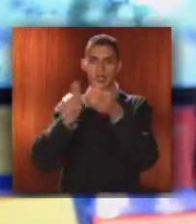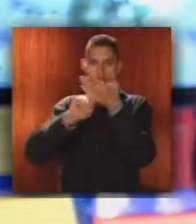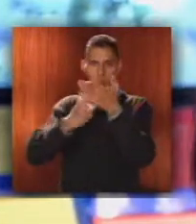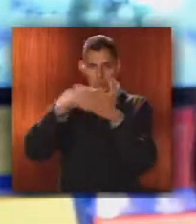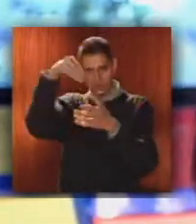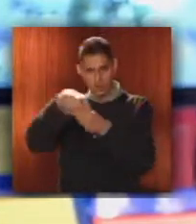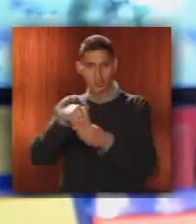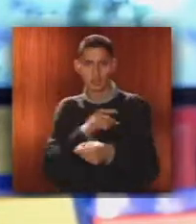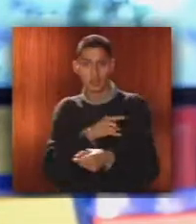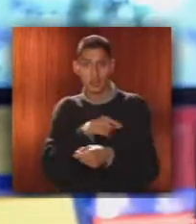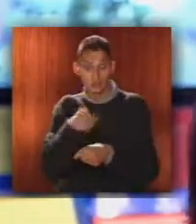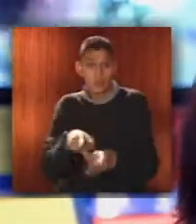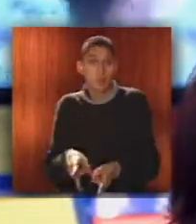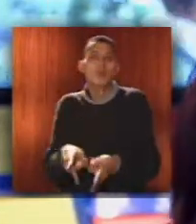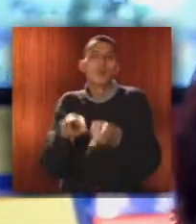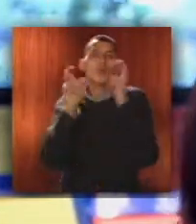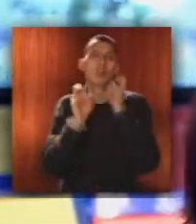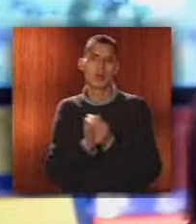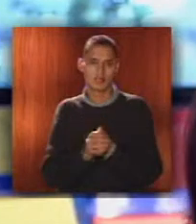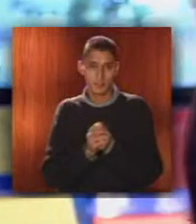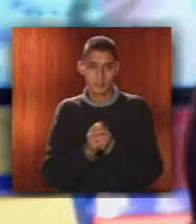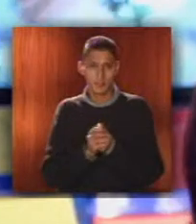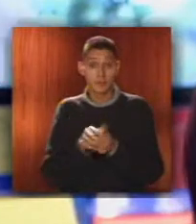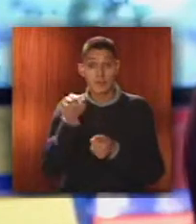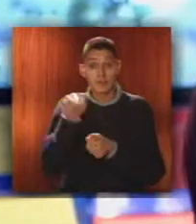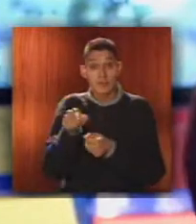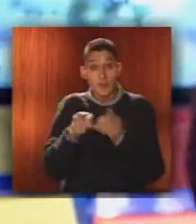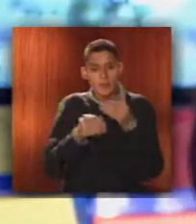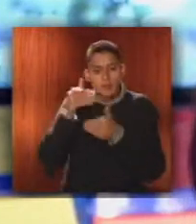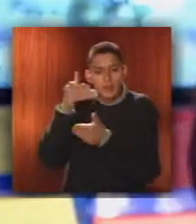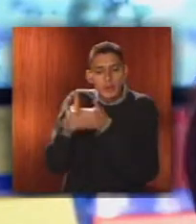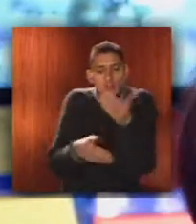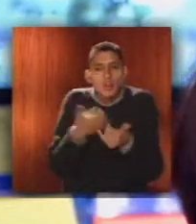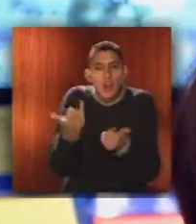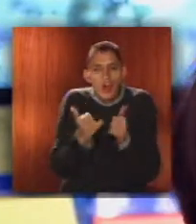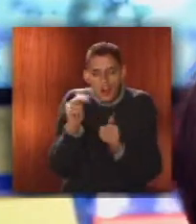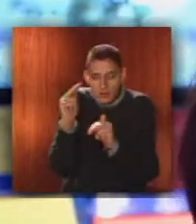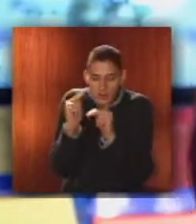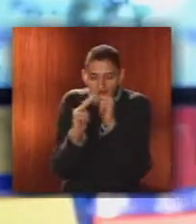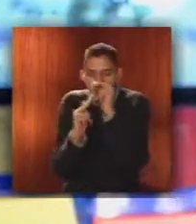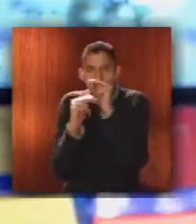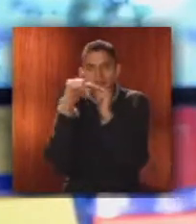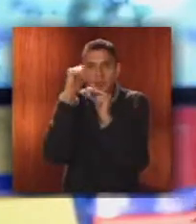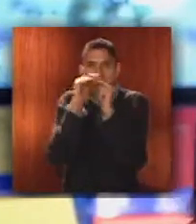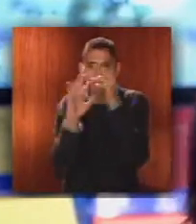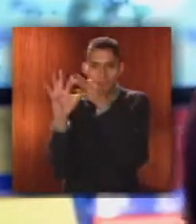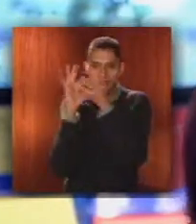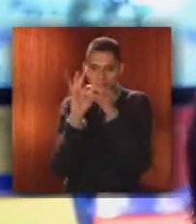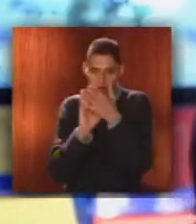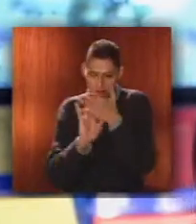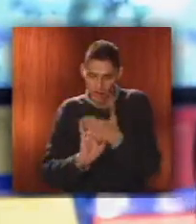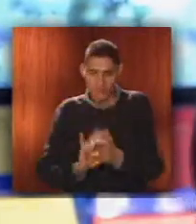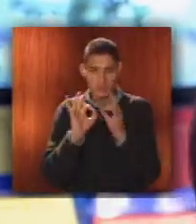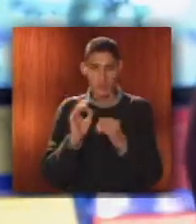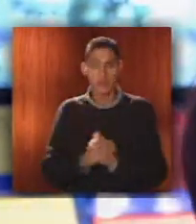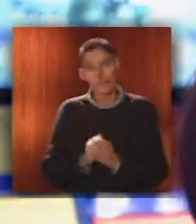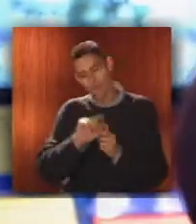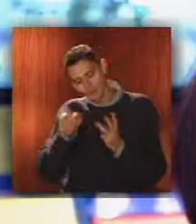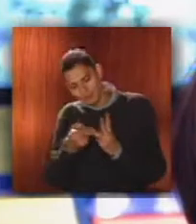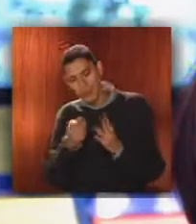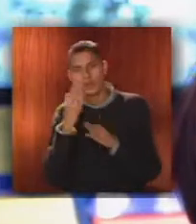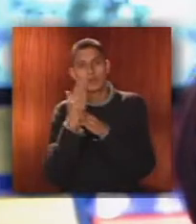en contexto pedagógico y esto es algo nuevo a nivel pedagógico. Entonces, todo este proceso está hasta ahora en construcción y consolidación.